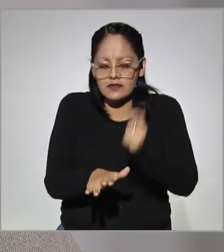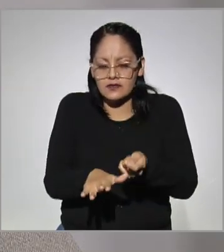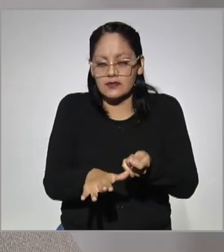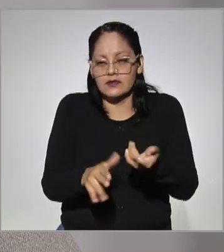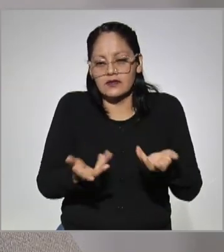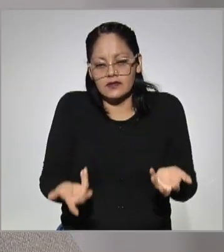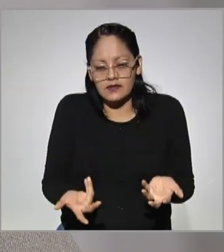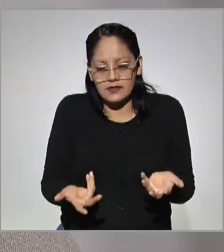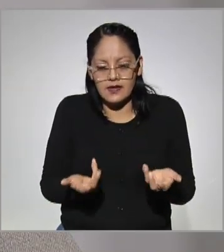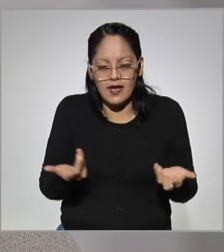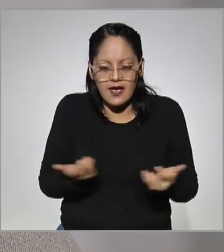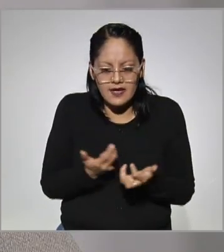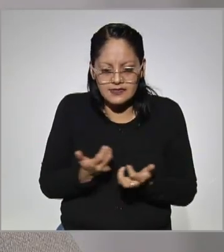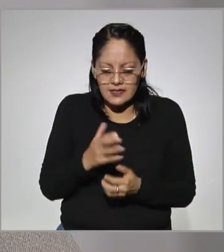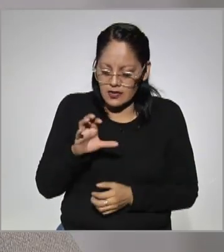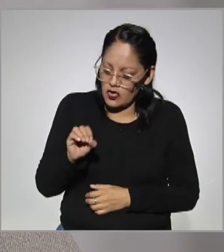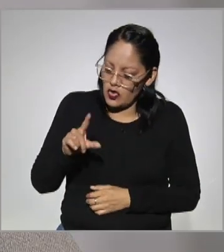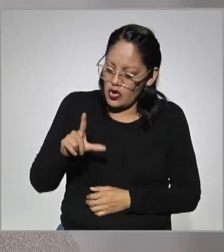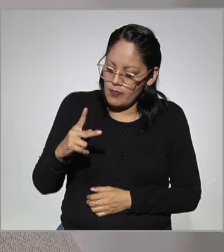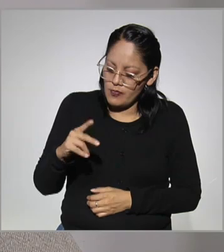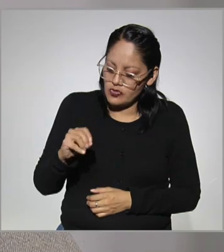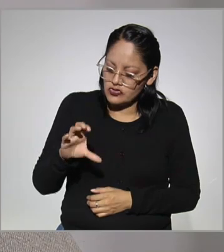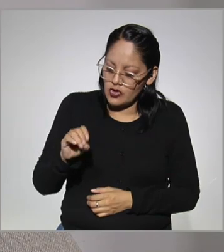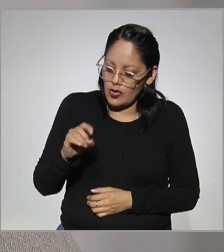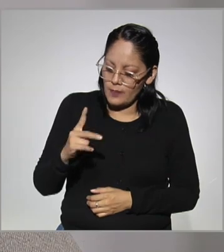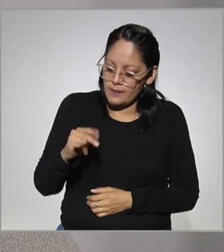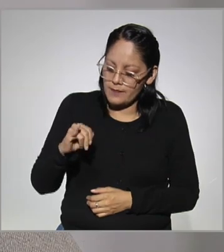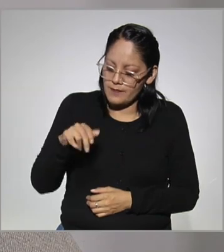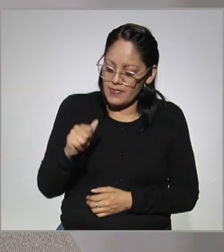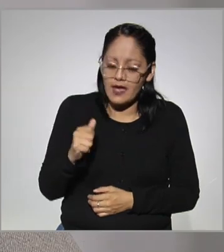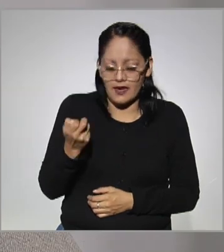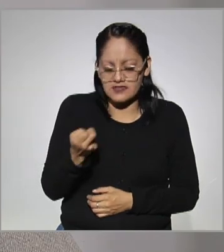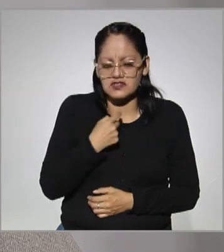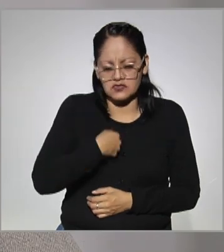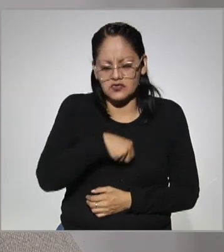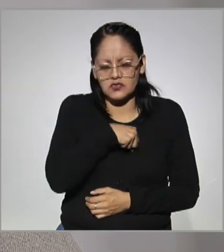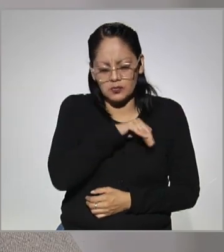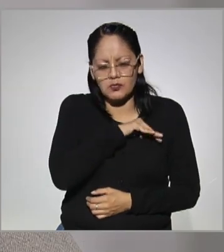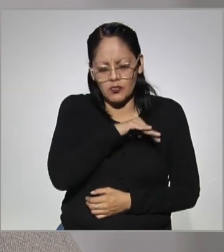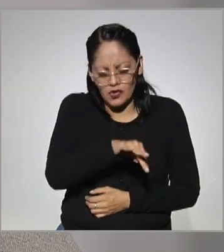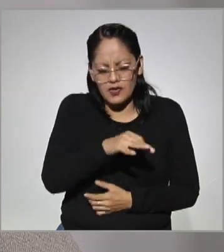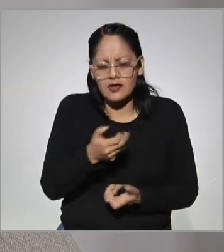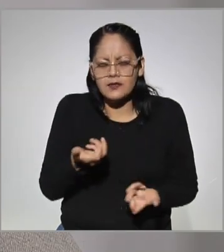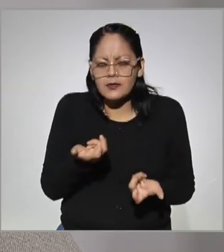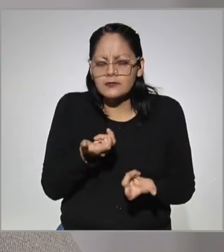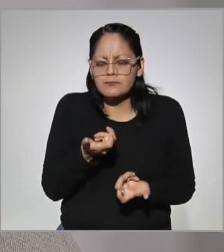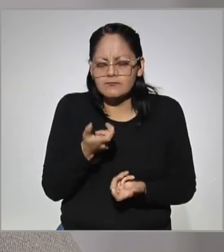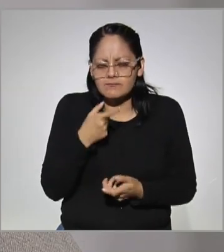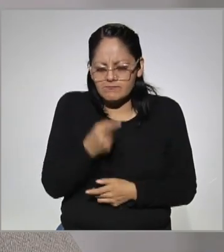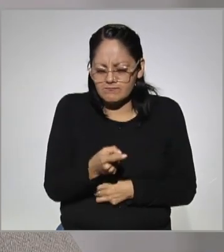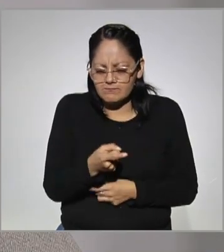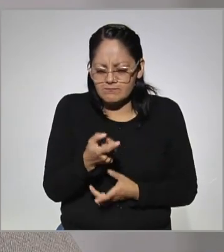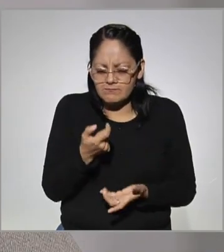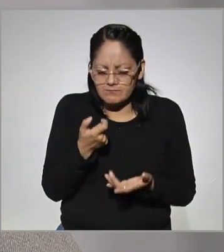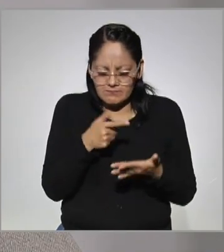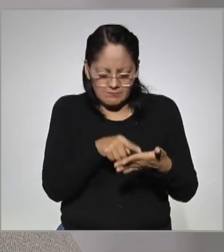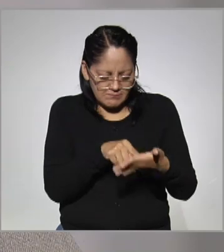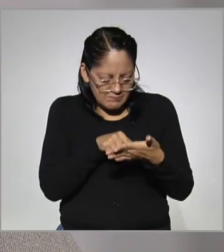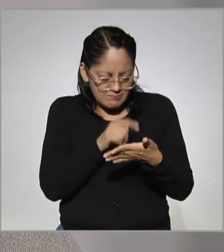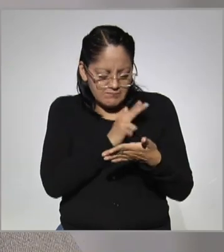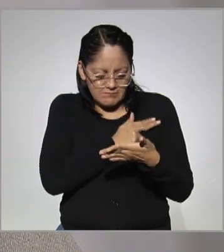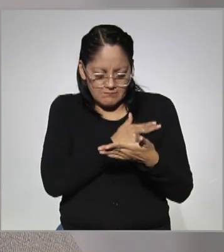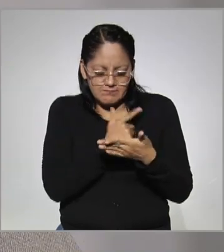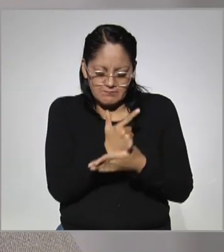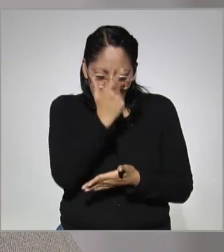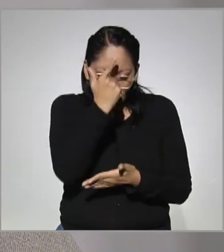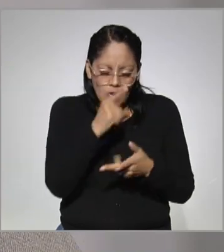es realizar la colposcopía. Y en la colposcopía sí, nosotros podemos tener como una orientación de si es una lesión de alto